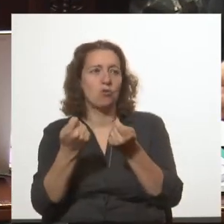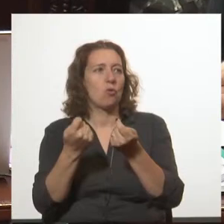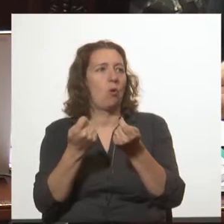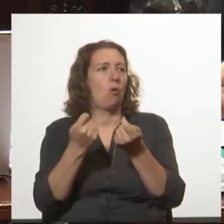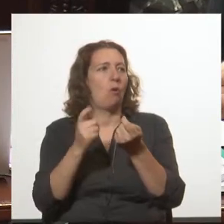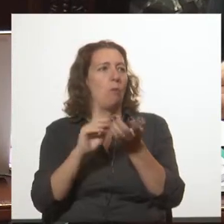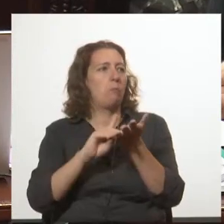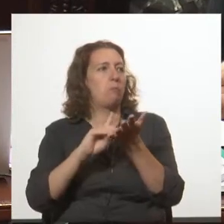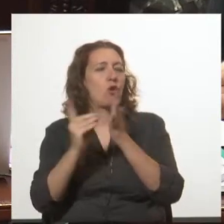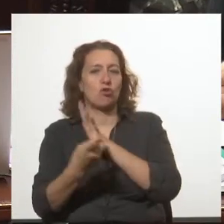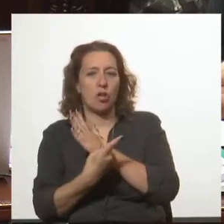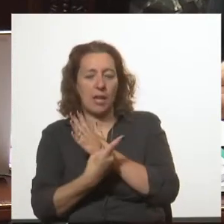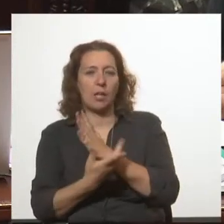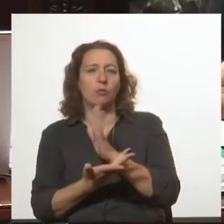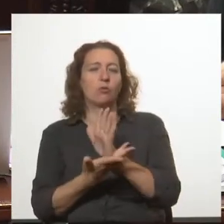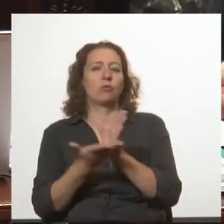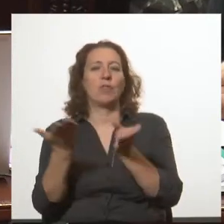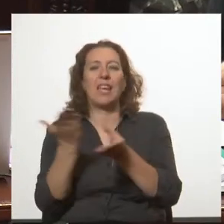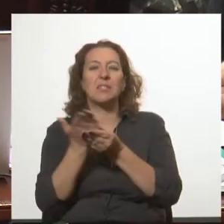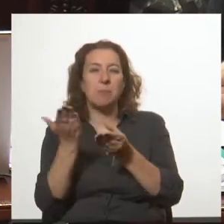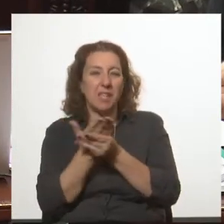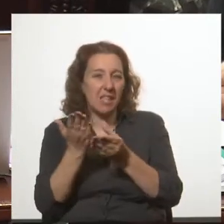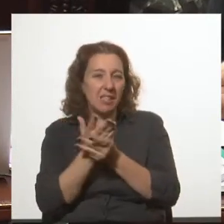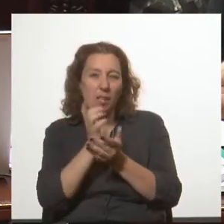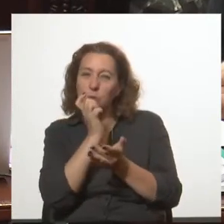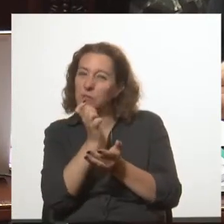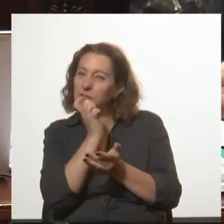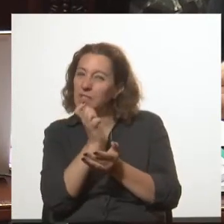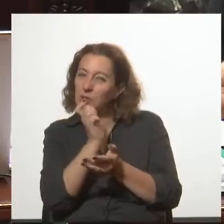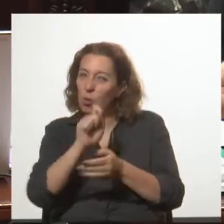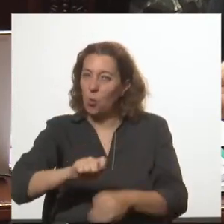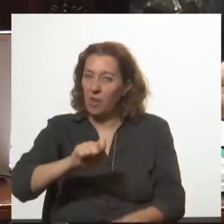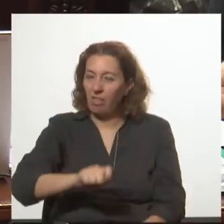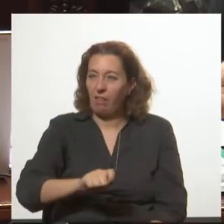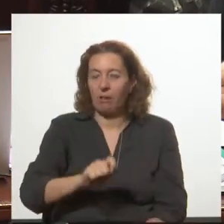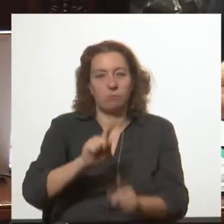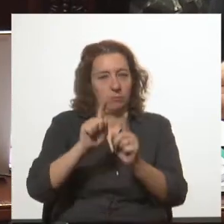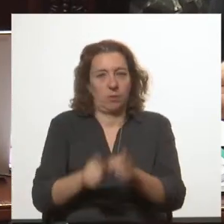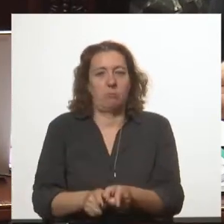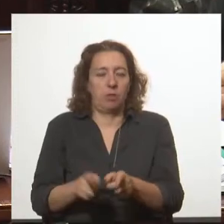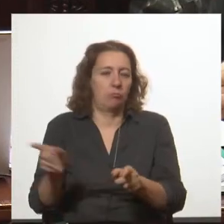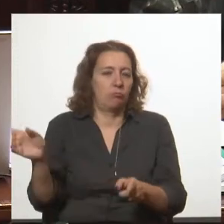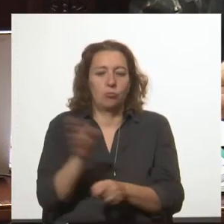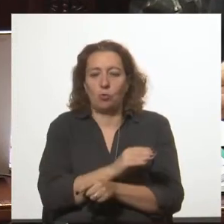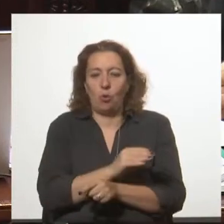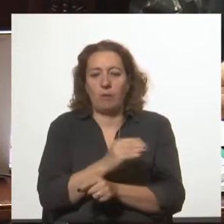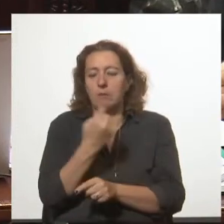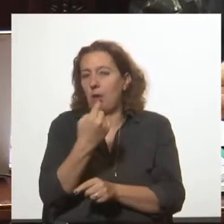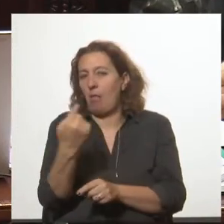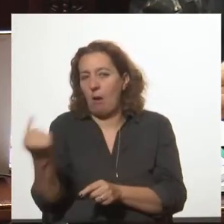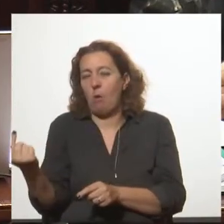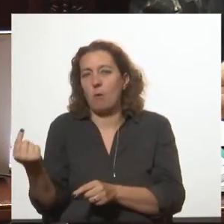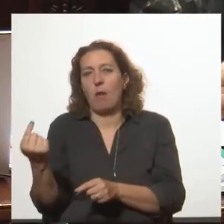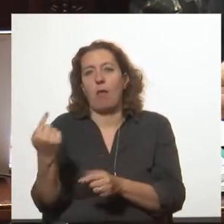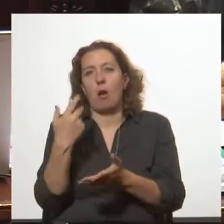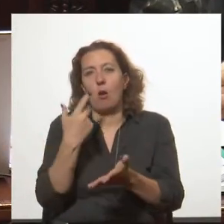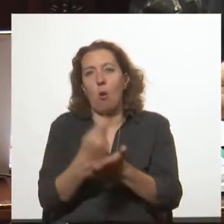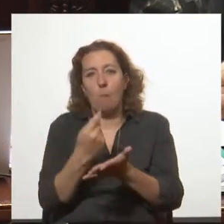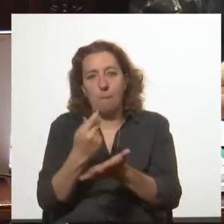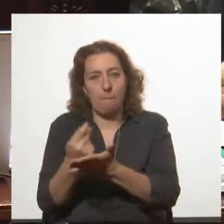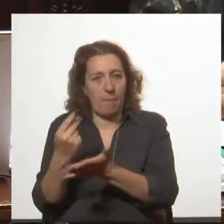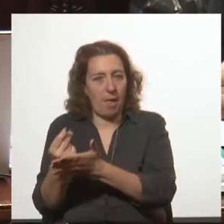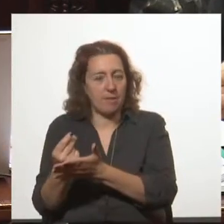expediente sobre su justificación jurídica y por supuesto todas y cada una de las compras